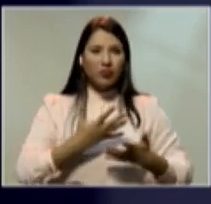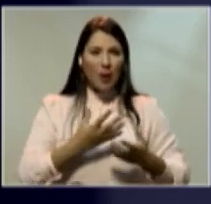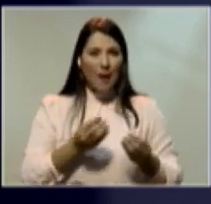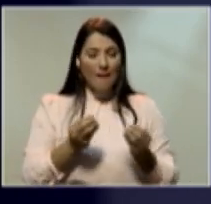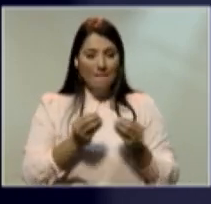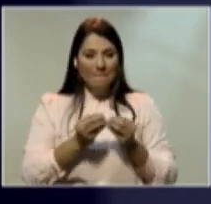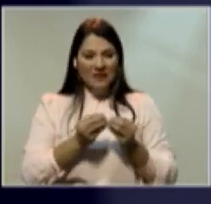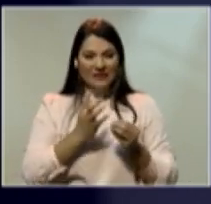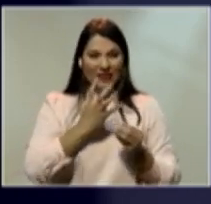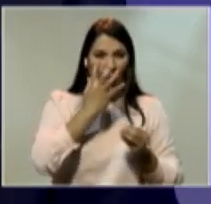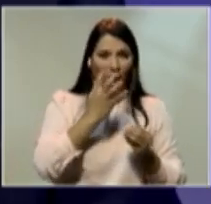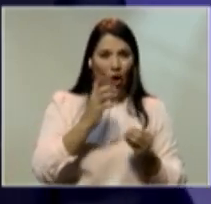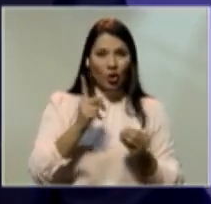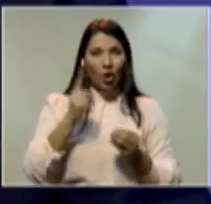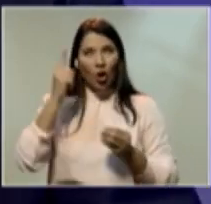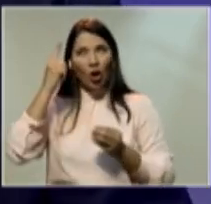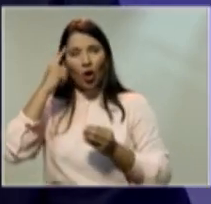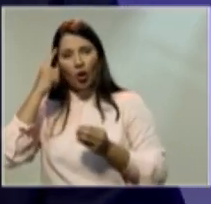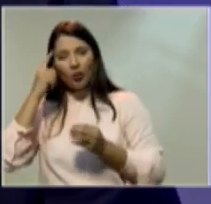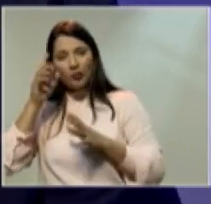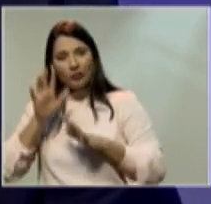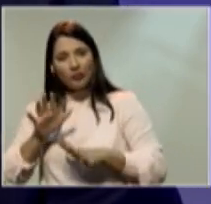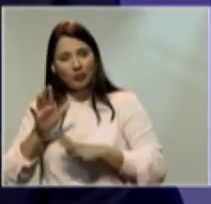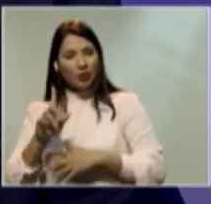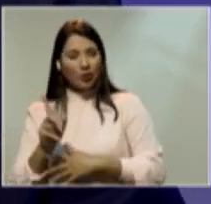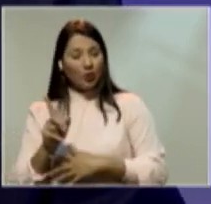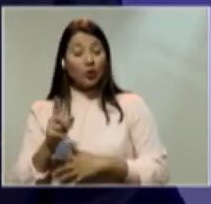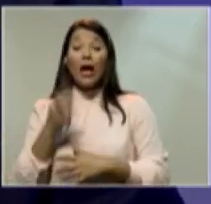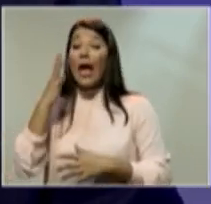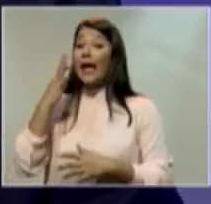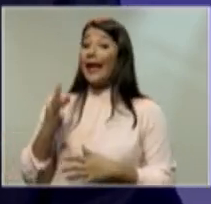que con el cerebro. Yo creo que es importante que nosotros